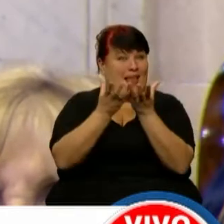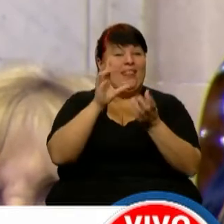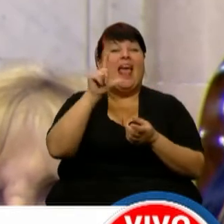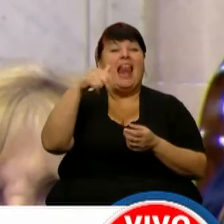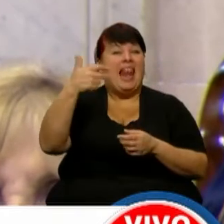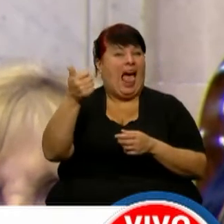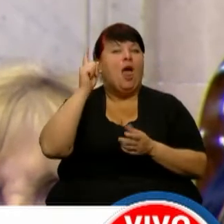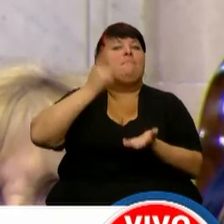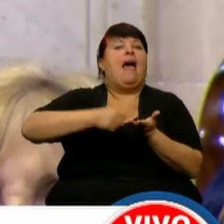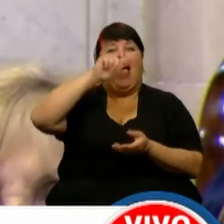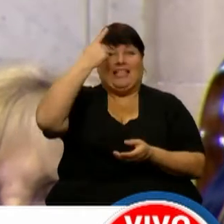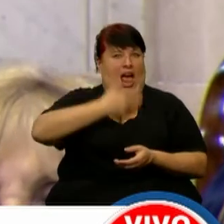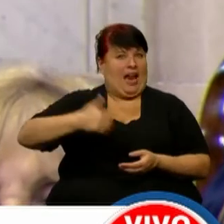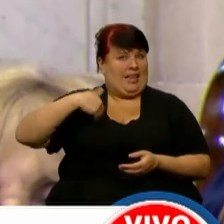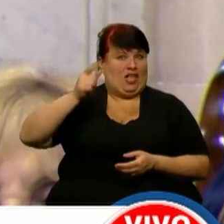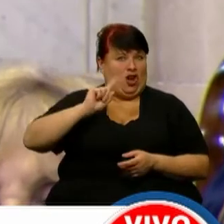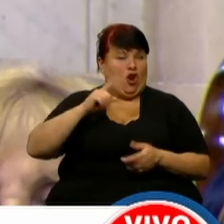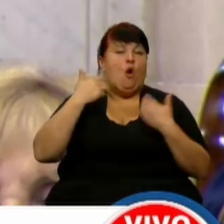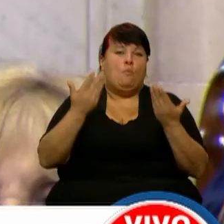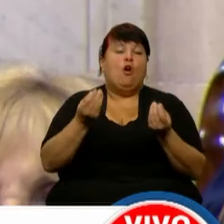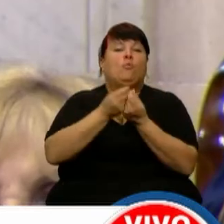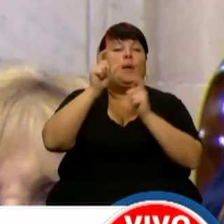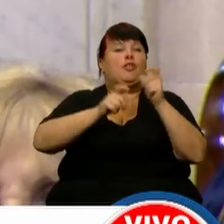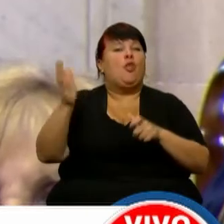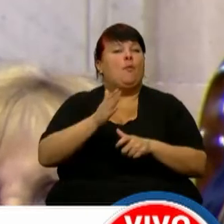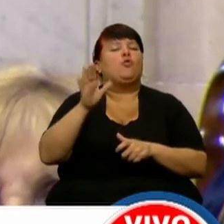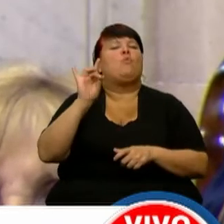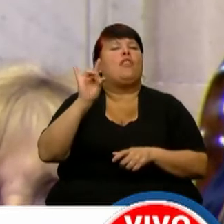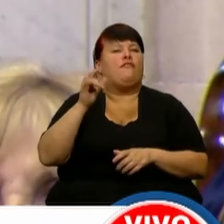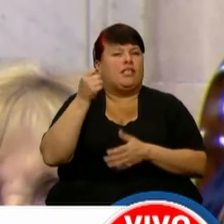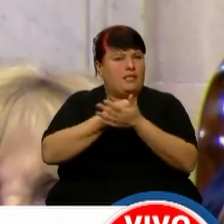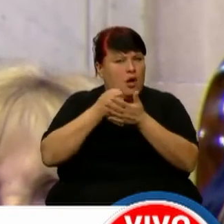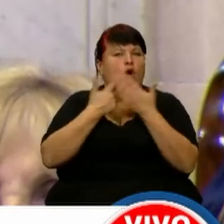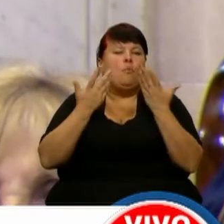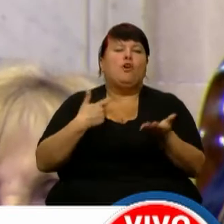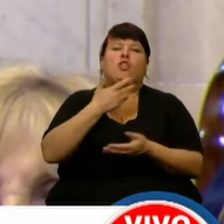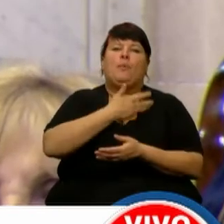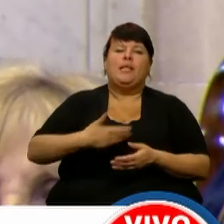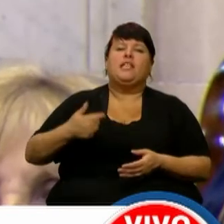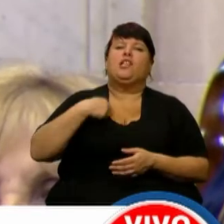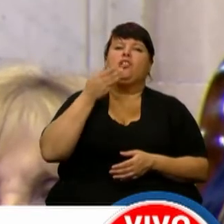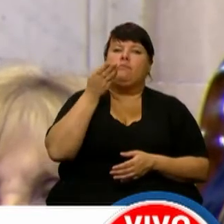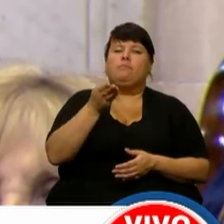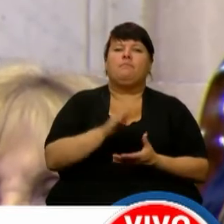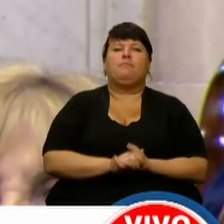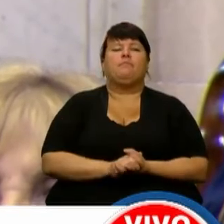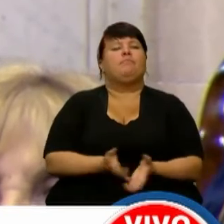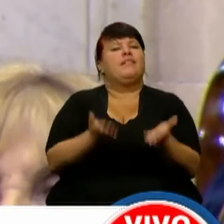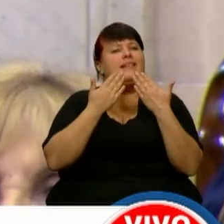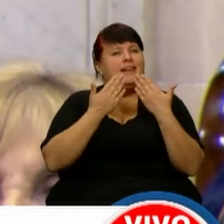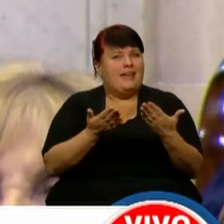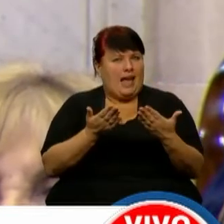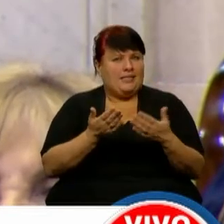de la lana no la fija el Estado argentino. Silencio. Entonces hay muchos productores que les cuesta mucho. Por eso, presidente, yo quiero